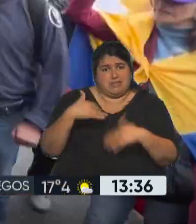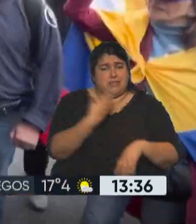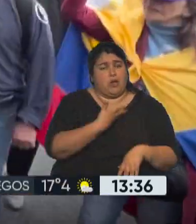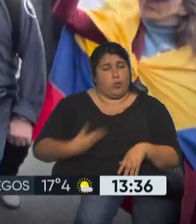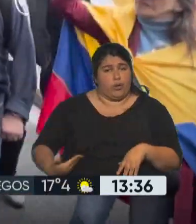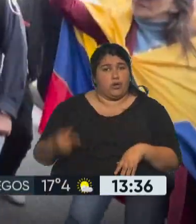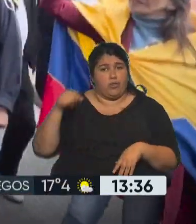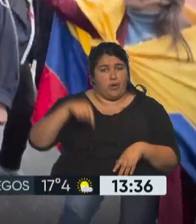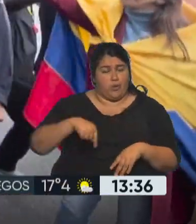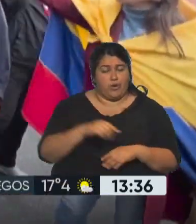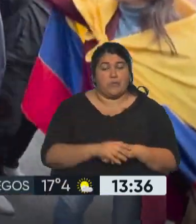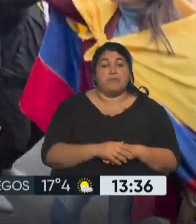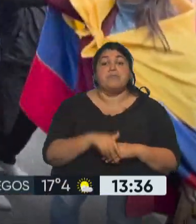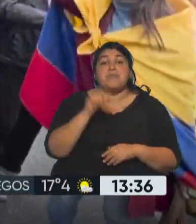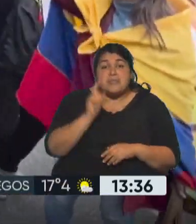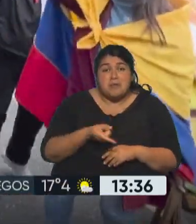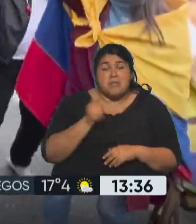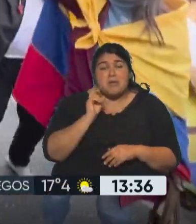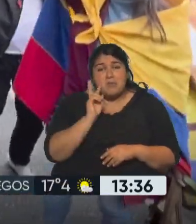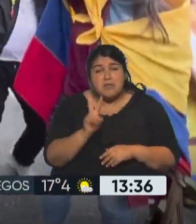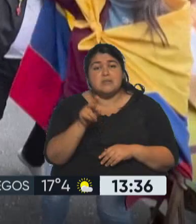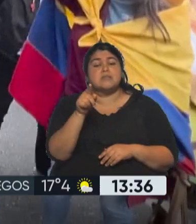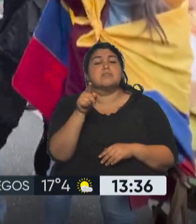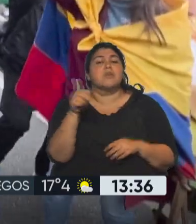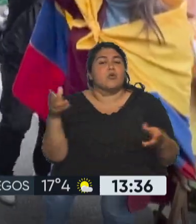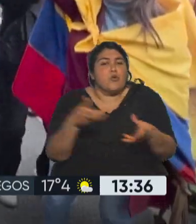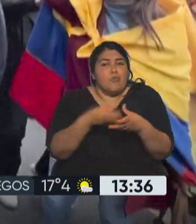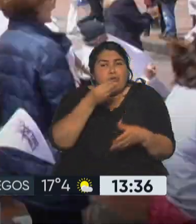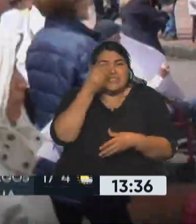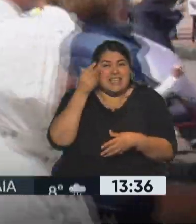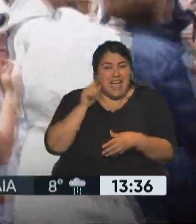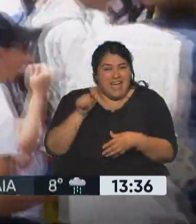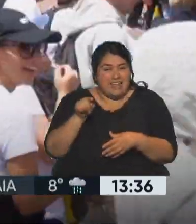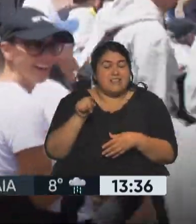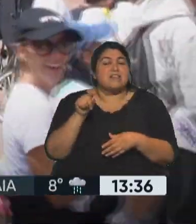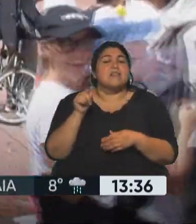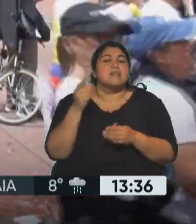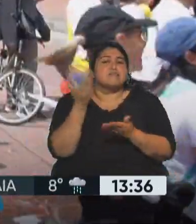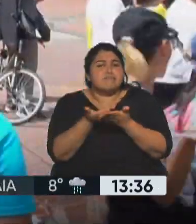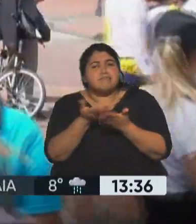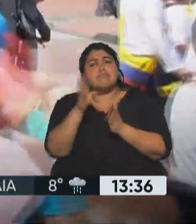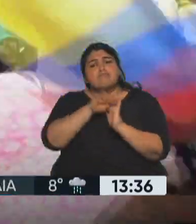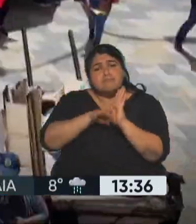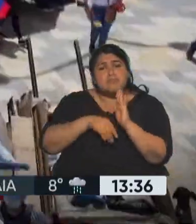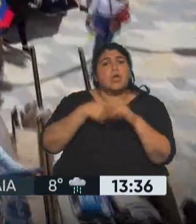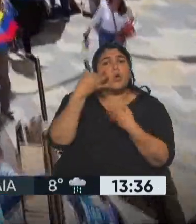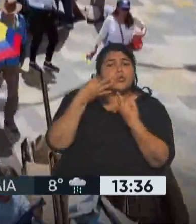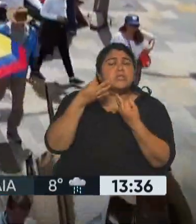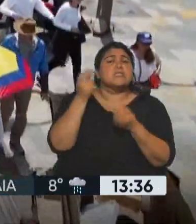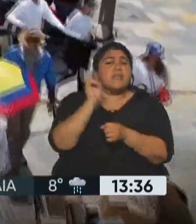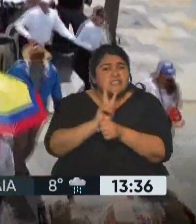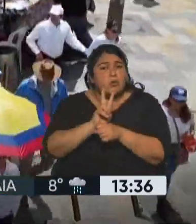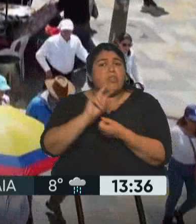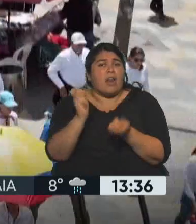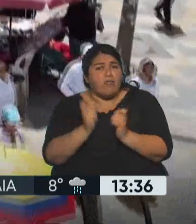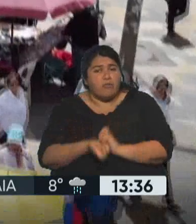no puede ignorarse que las dificultades que ya experimentaba el oficialismo con su ambicioso plan de reformas laborales, judiciales, de seguridad y de